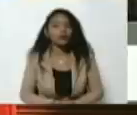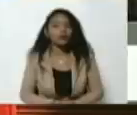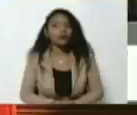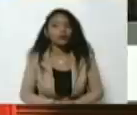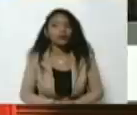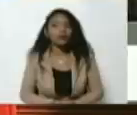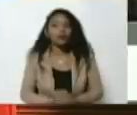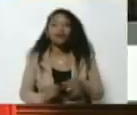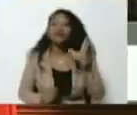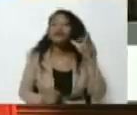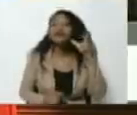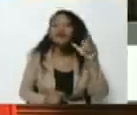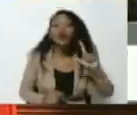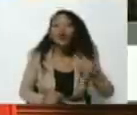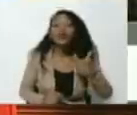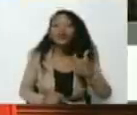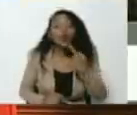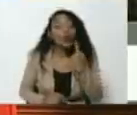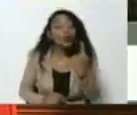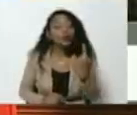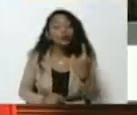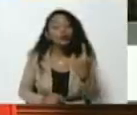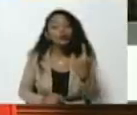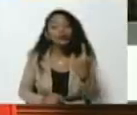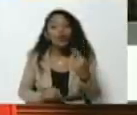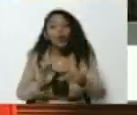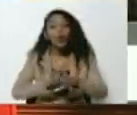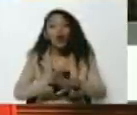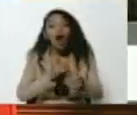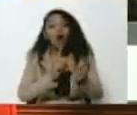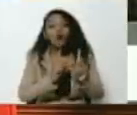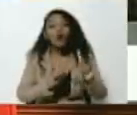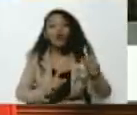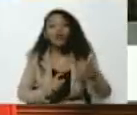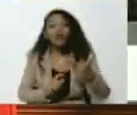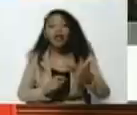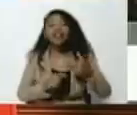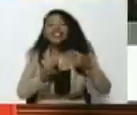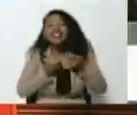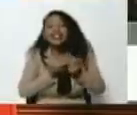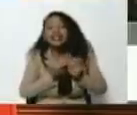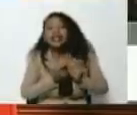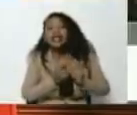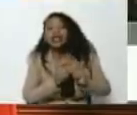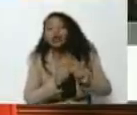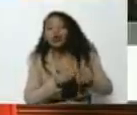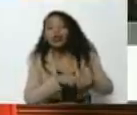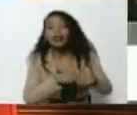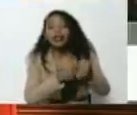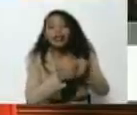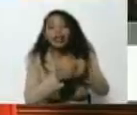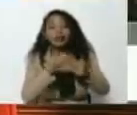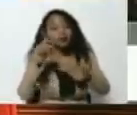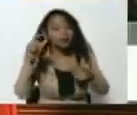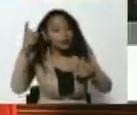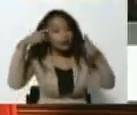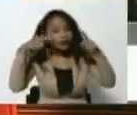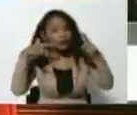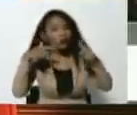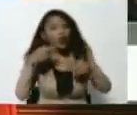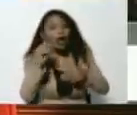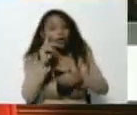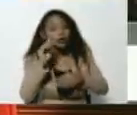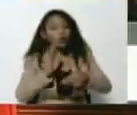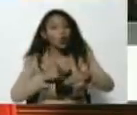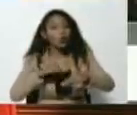Oído por los divisionistas, lo digo. Porque hay unos divisionistas por ahí tratando de dañar el chavismo desde adentro. Oído, lo